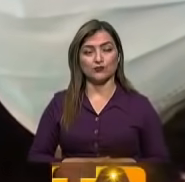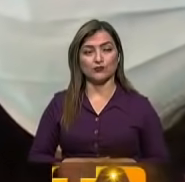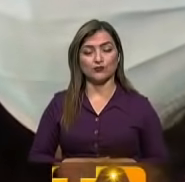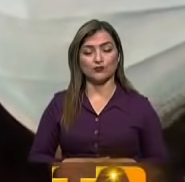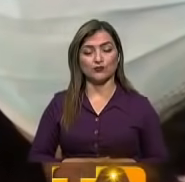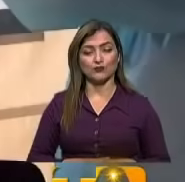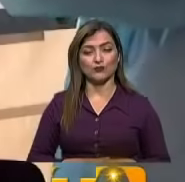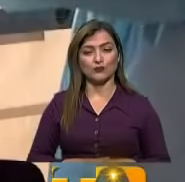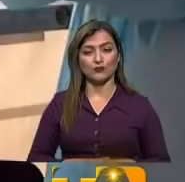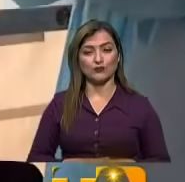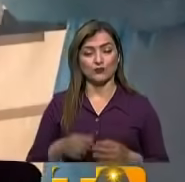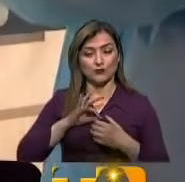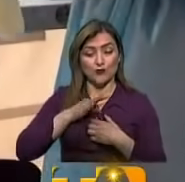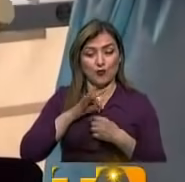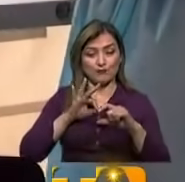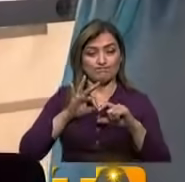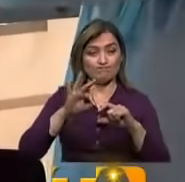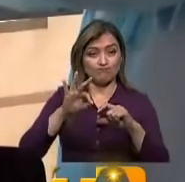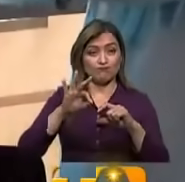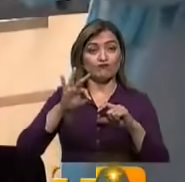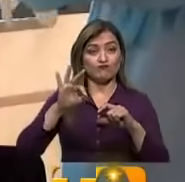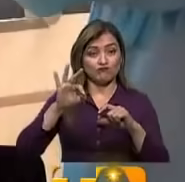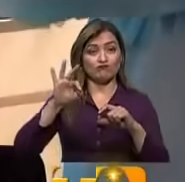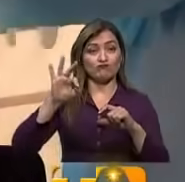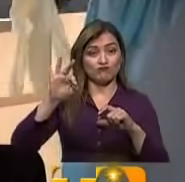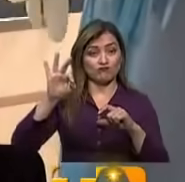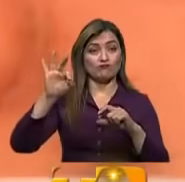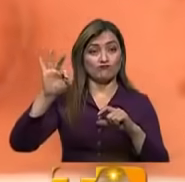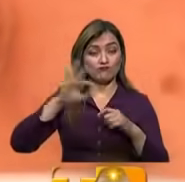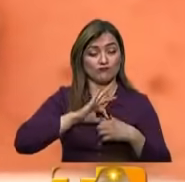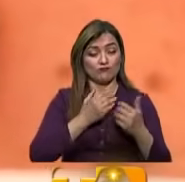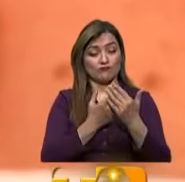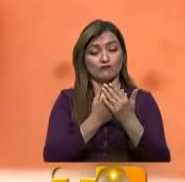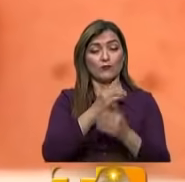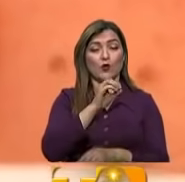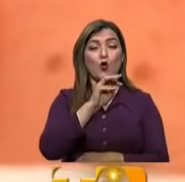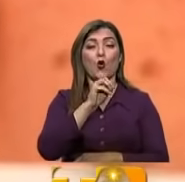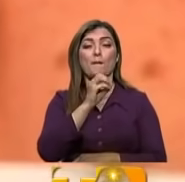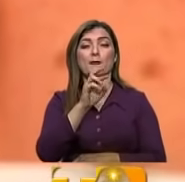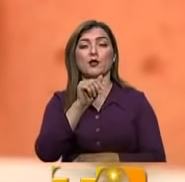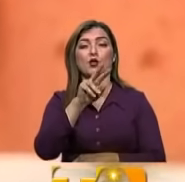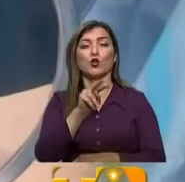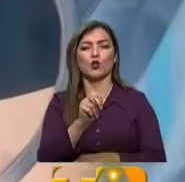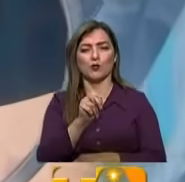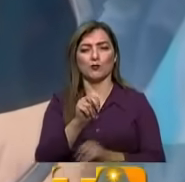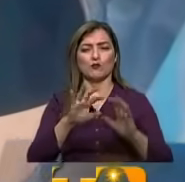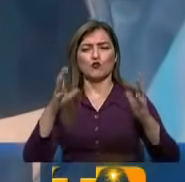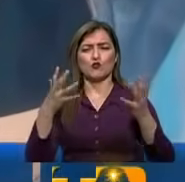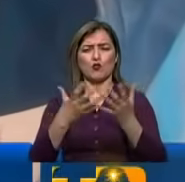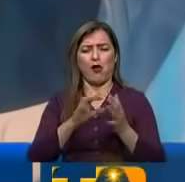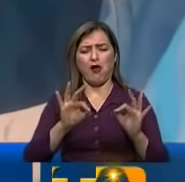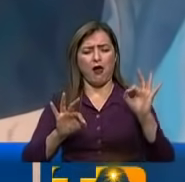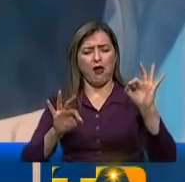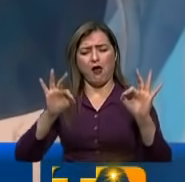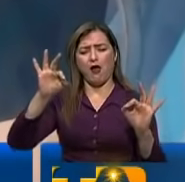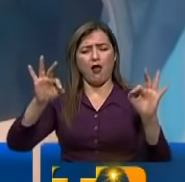A medida que los casos de COVID-19 continúan en aumento y la variante Omicron se extiende por todo el mundo, los expertos analizan la